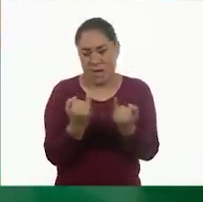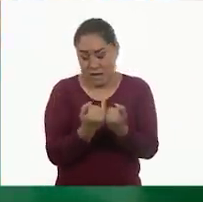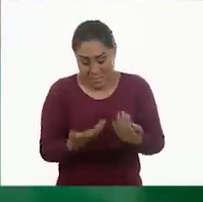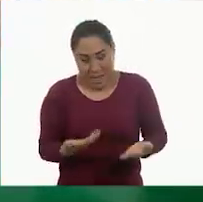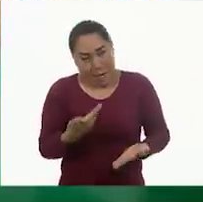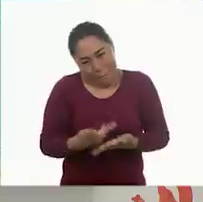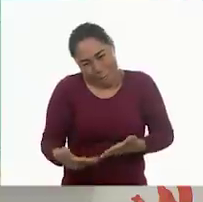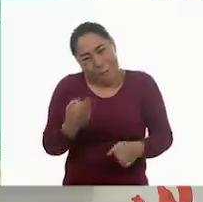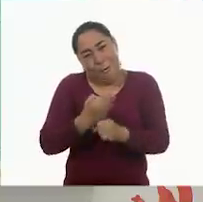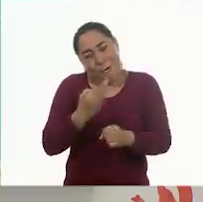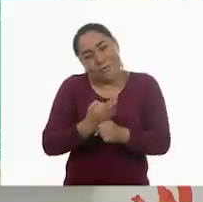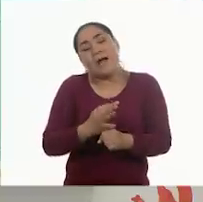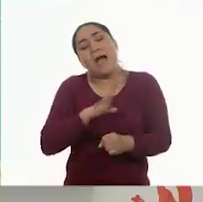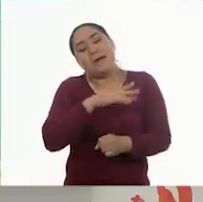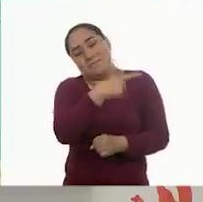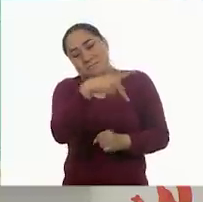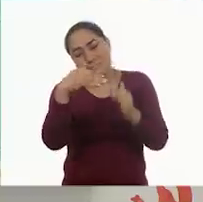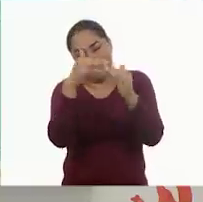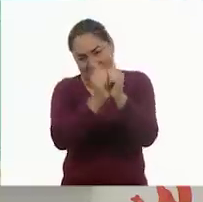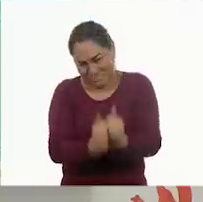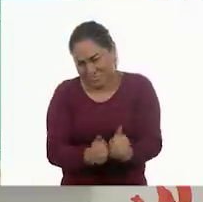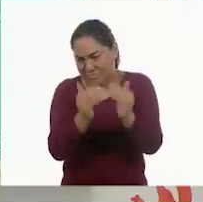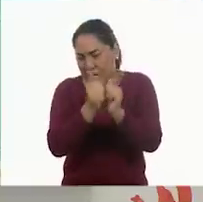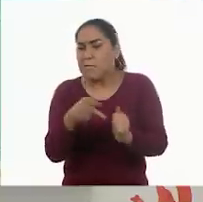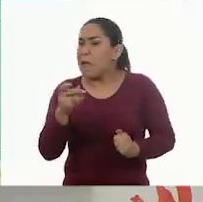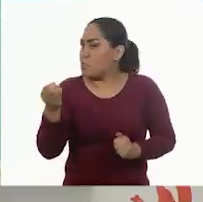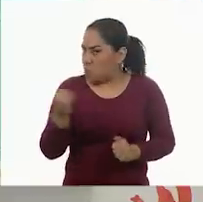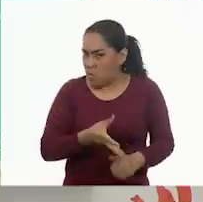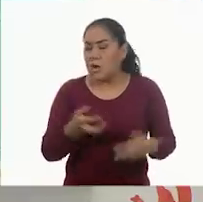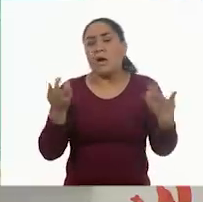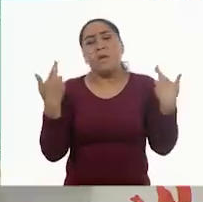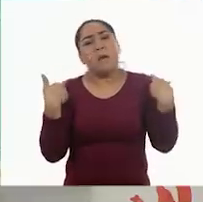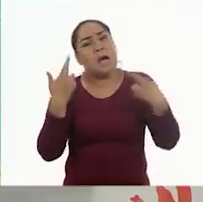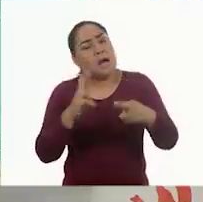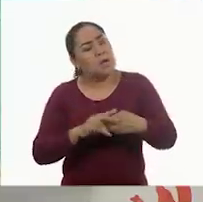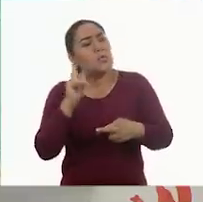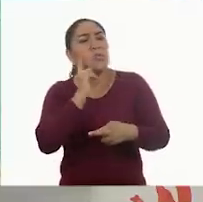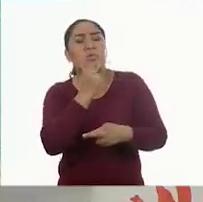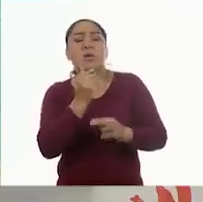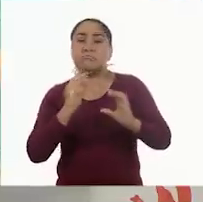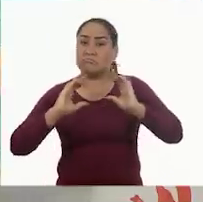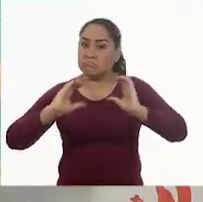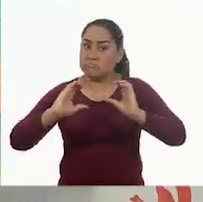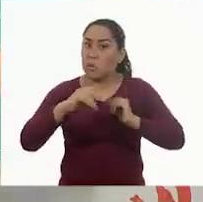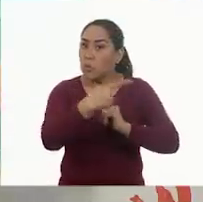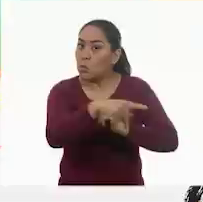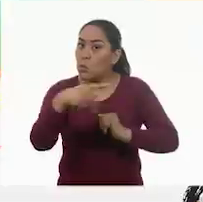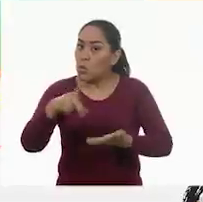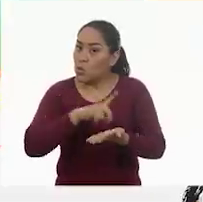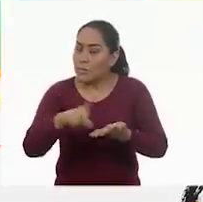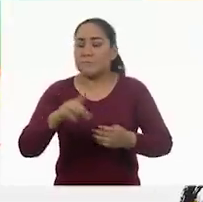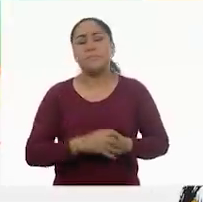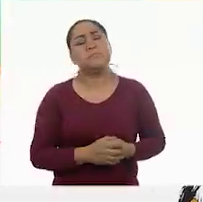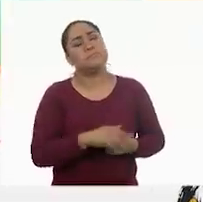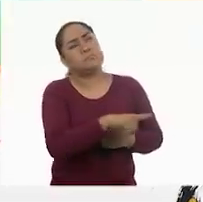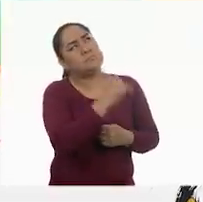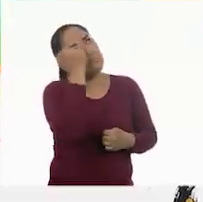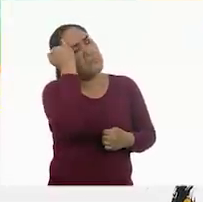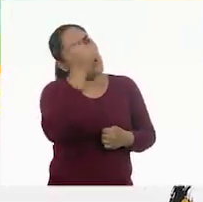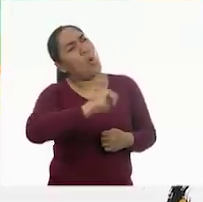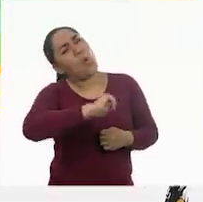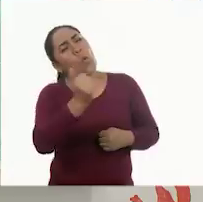en casa, pero aún así, maestras y maestros también nos ayudan a cuidar nuestros derechos. ¿Qué otras personas también